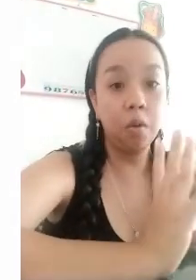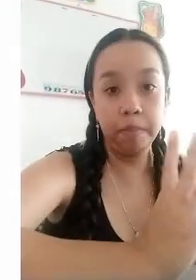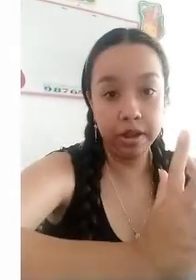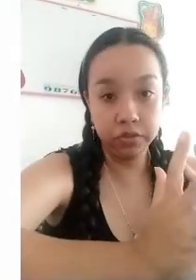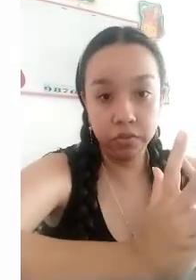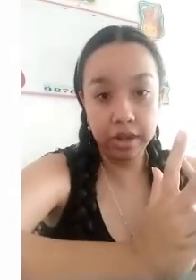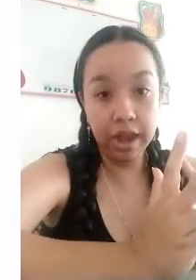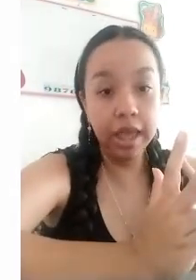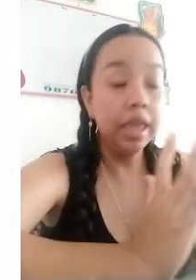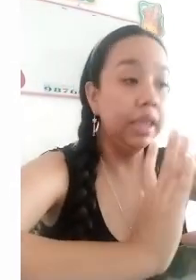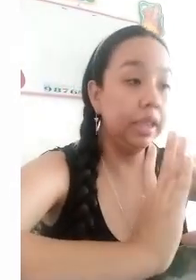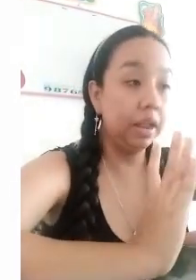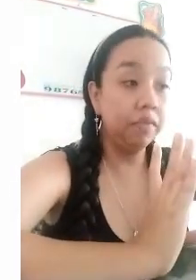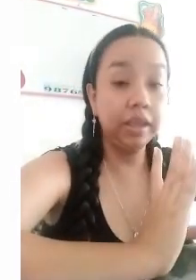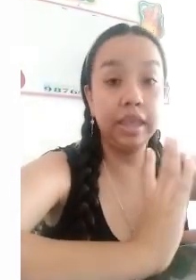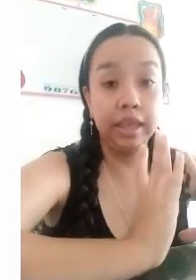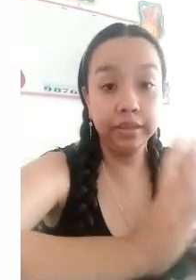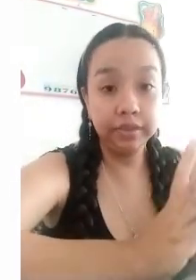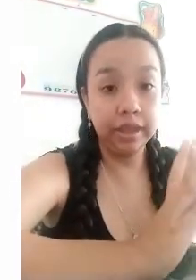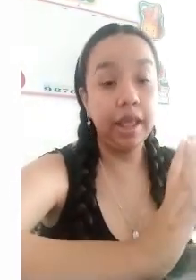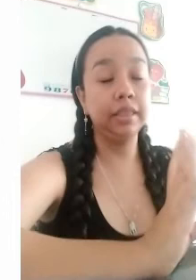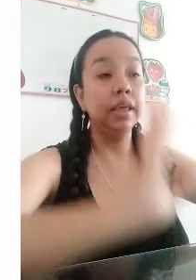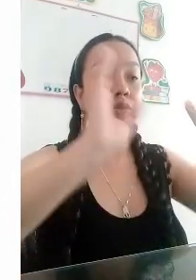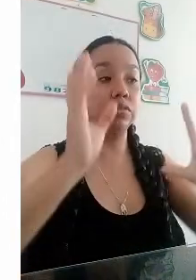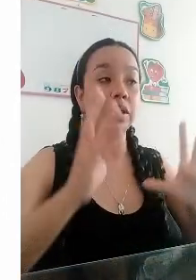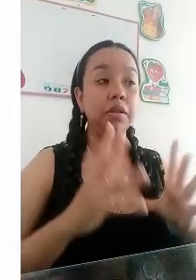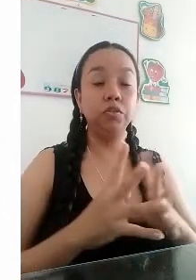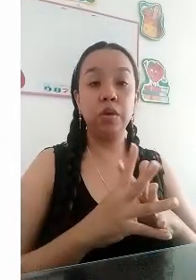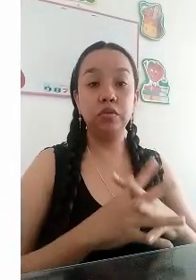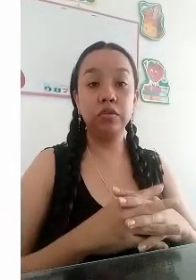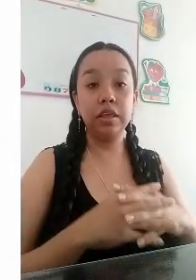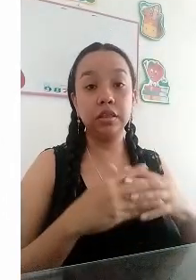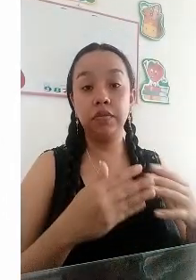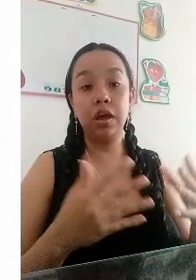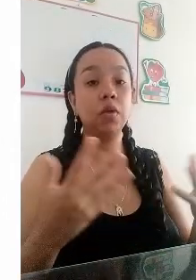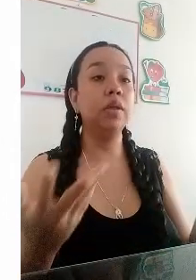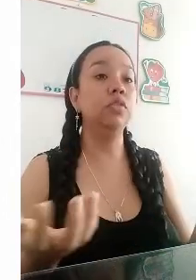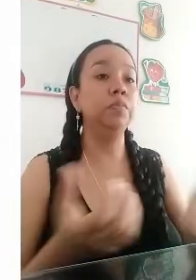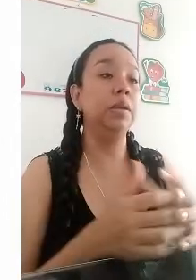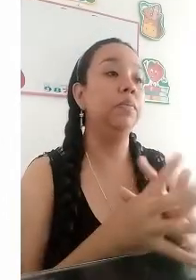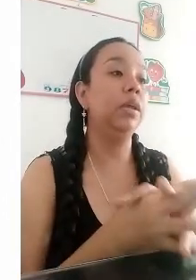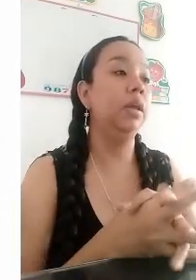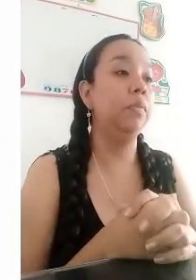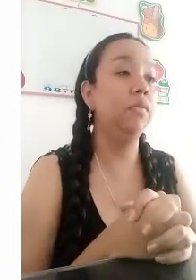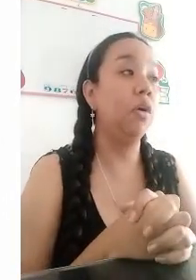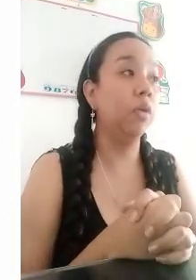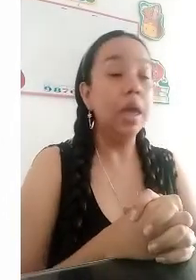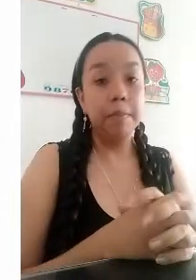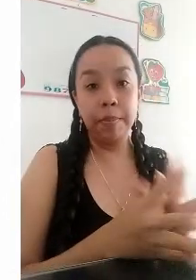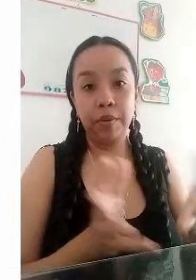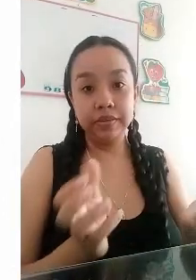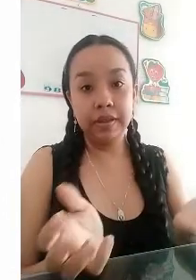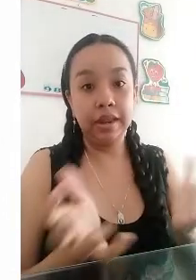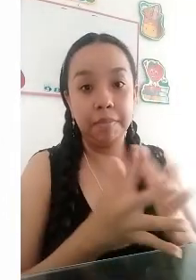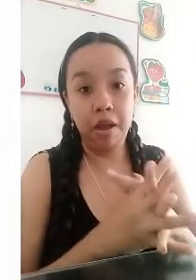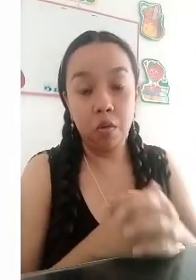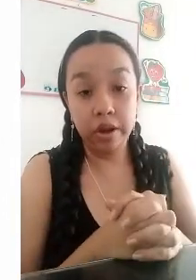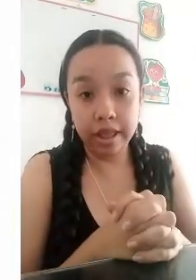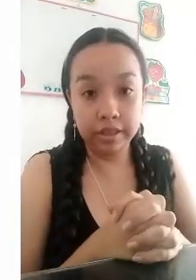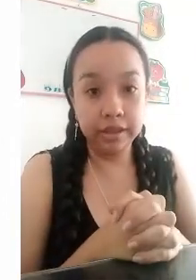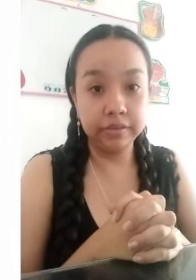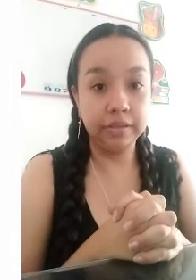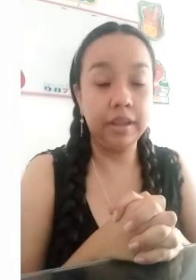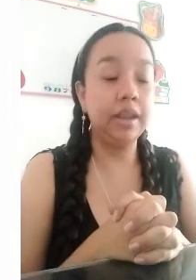pequeña a comparación de la jirafa que es grande. Entonces, también nos podemos identificar cuando nos piden, por ejemplo, el favor, me puedes traer el